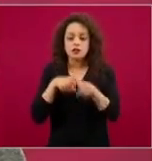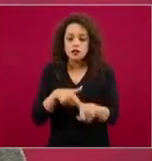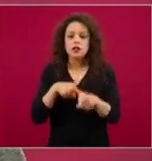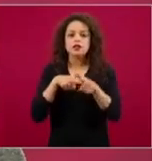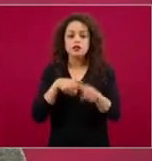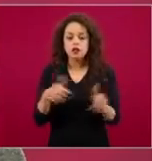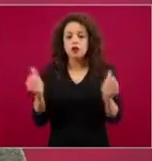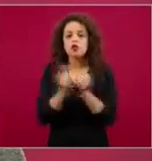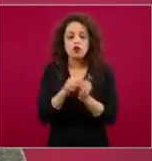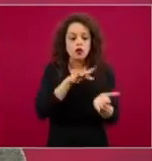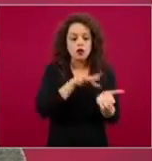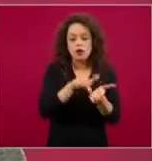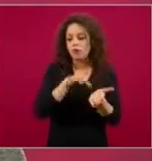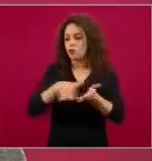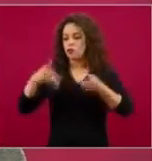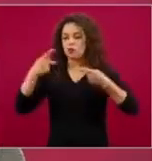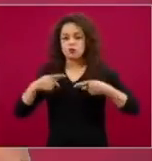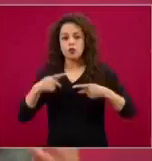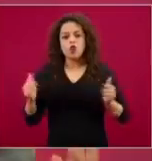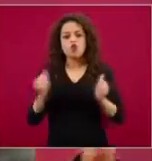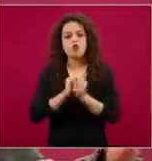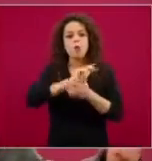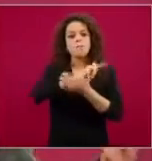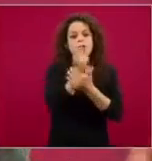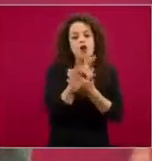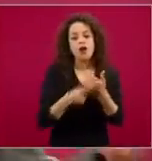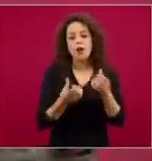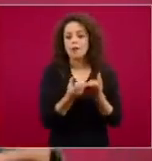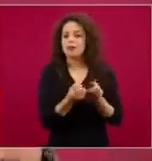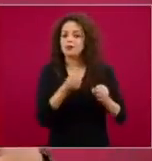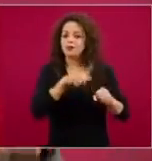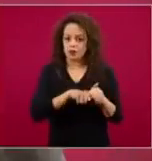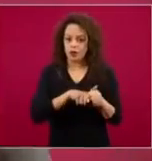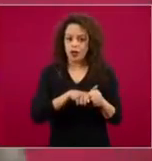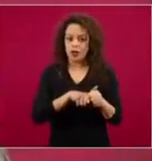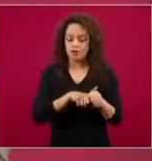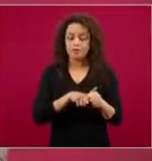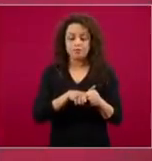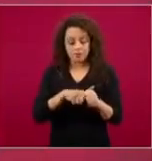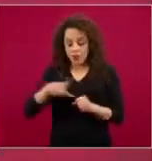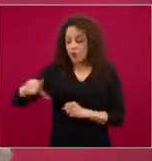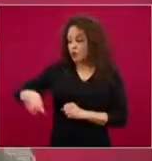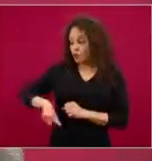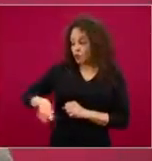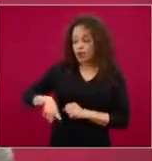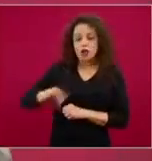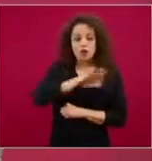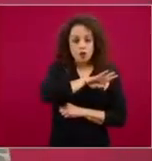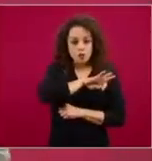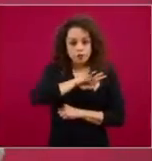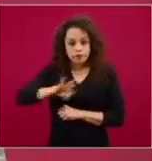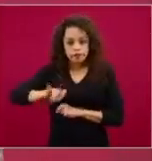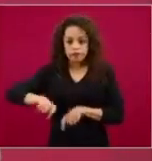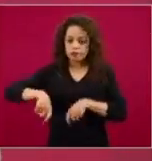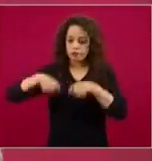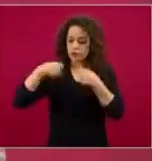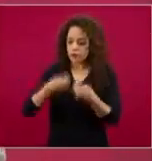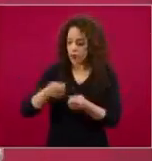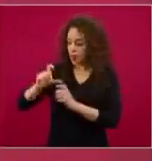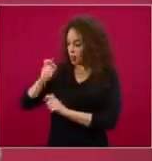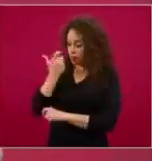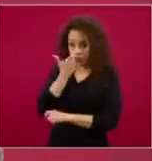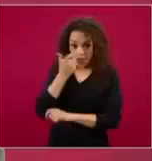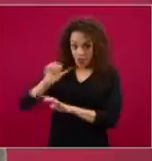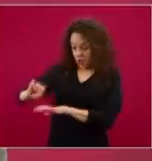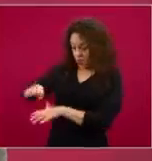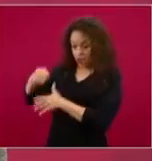sociales que permiten que el gobierno transfiera recursos directamente a las personas que